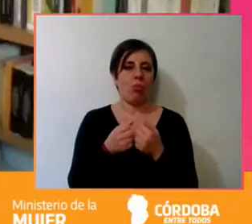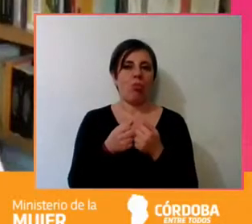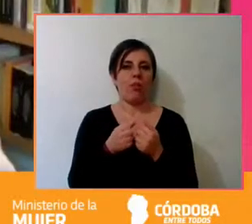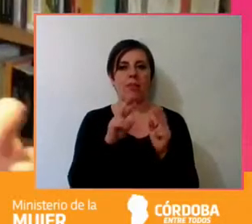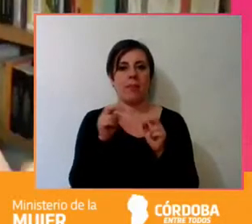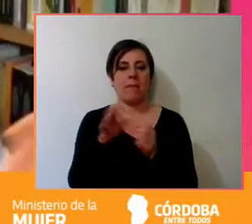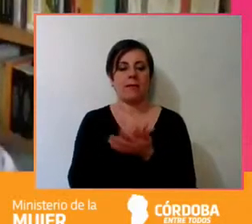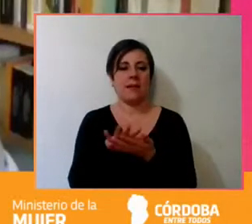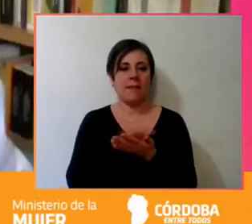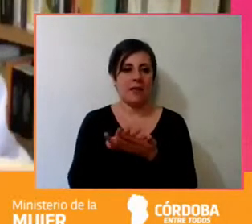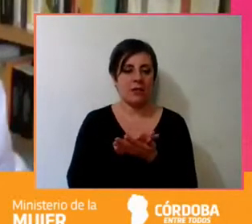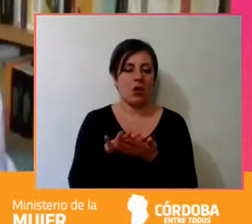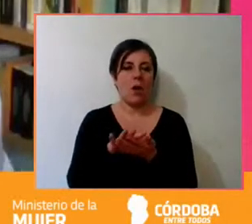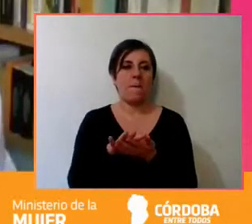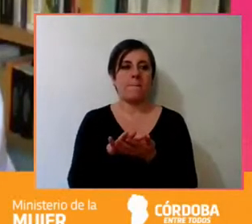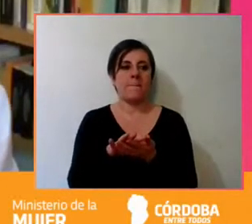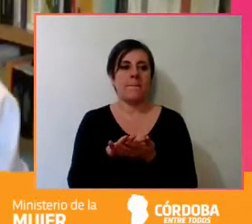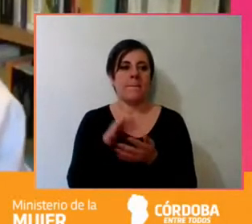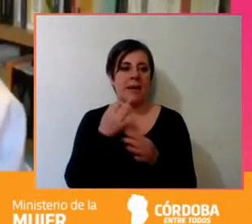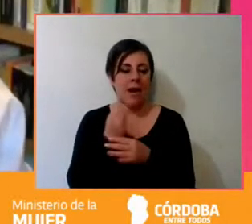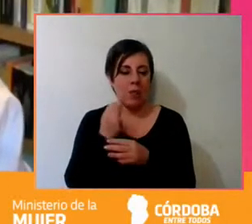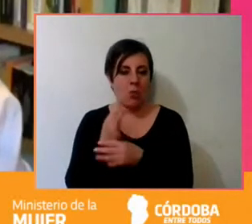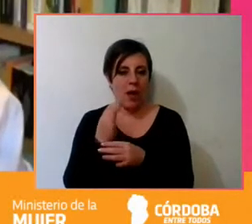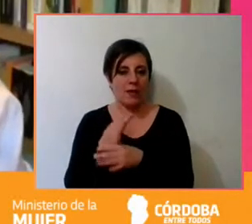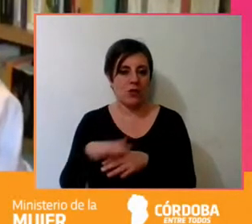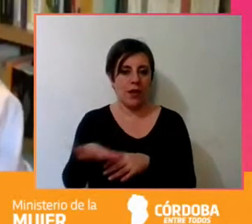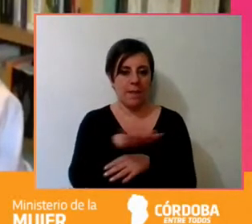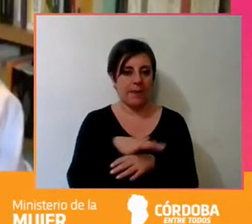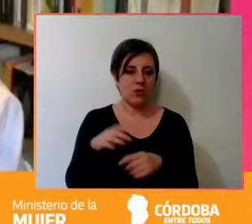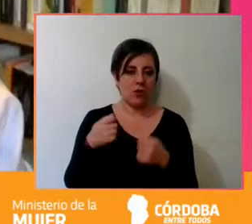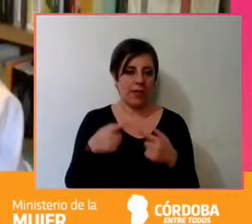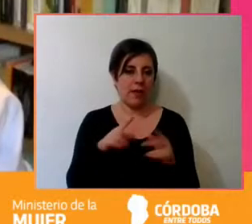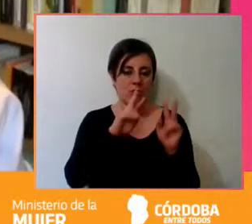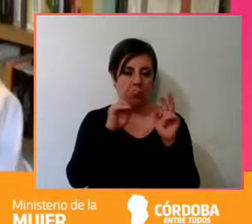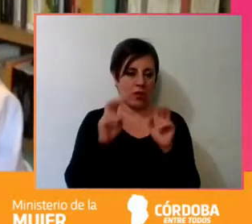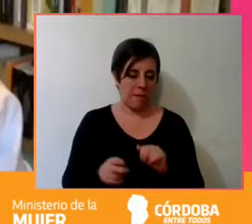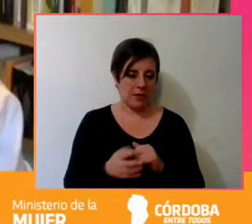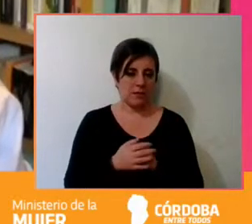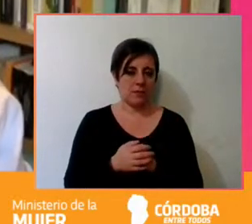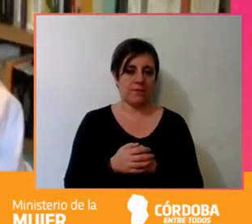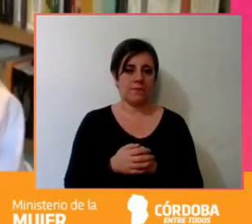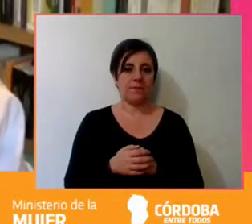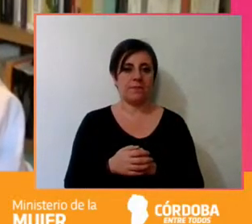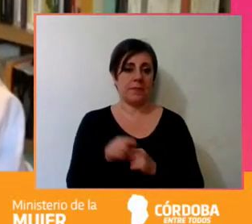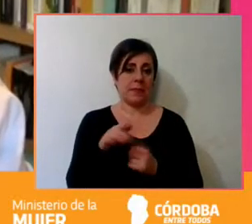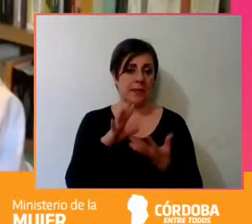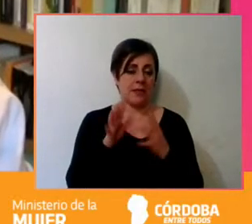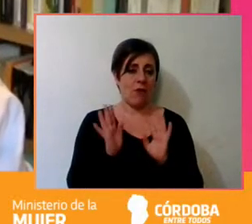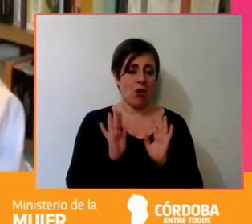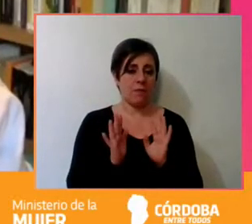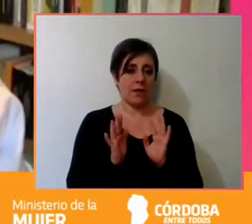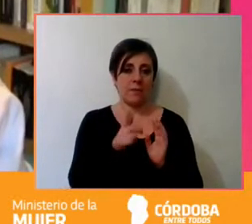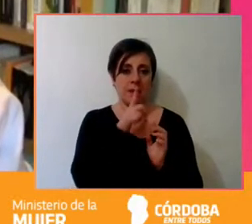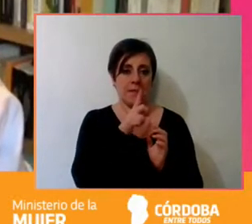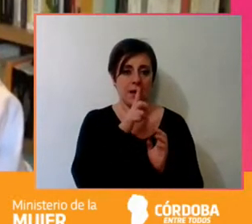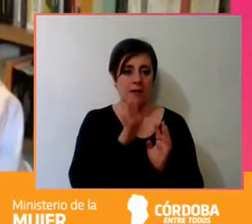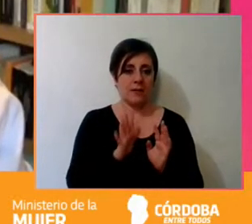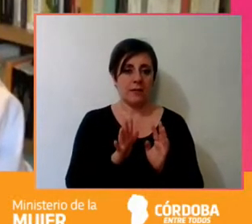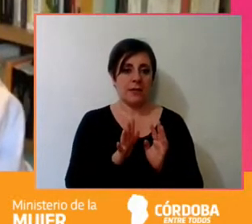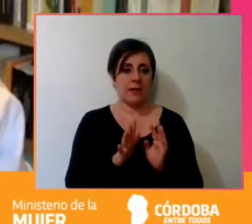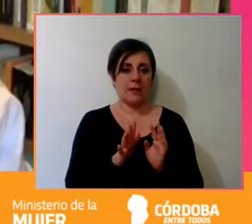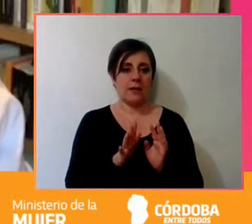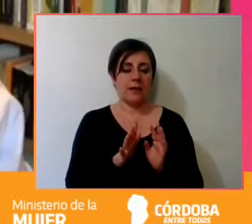educación, espacios que puedan dar todo este tipo de cuestiones. En ese sentido, me parece que la